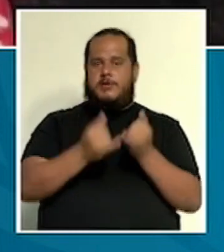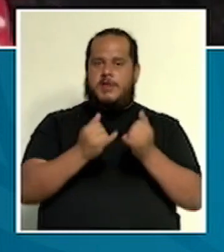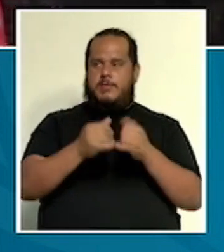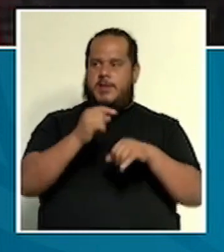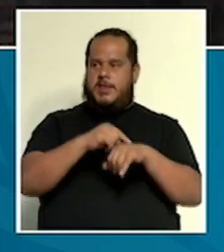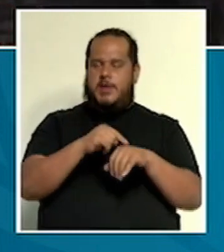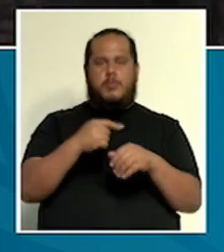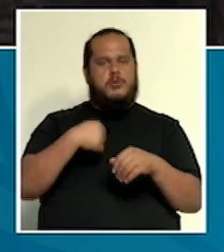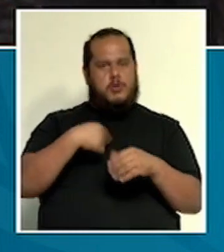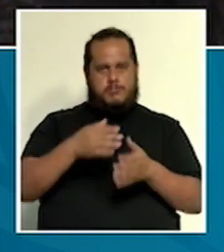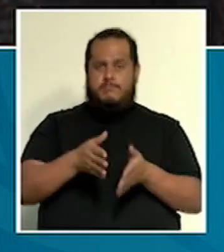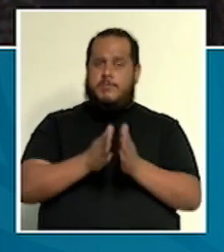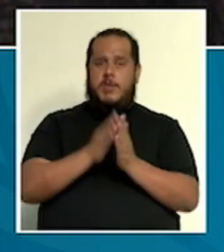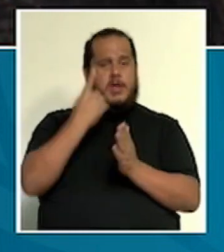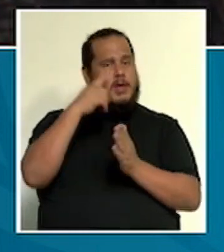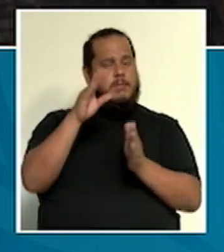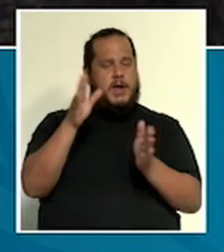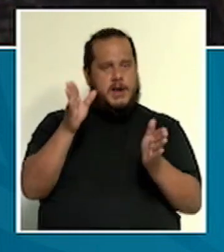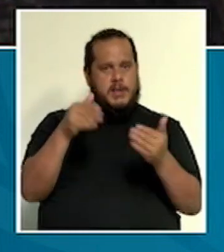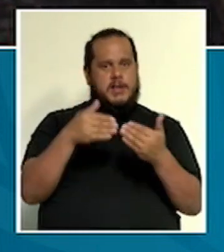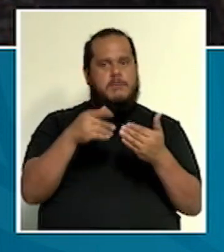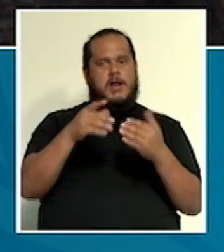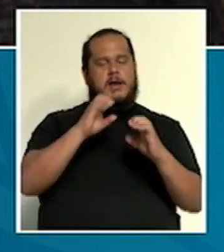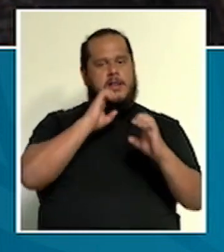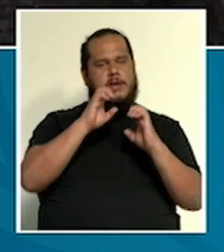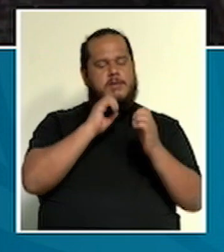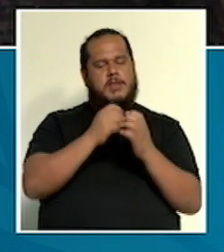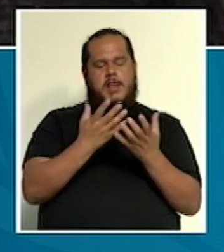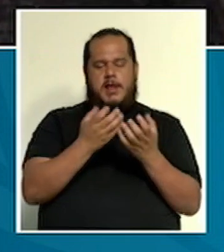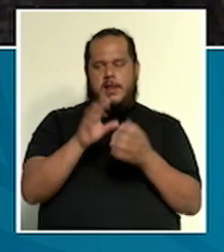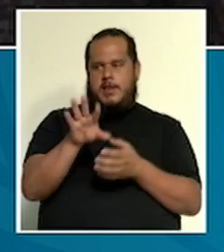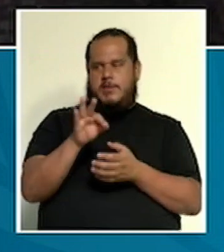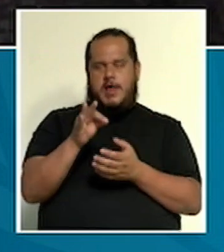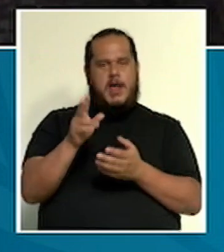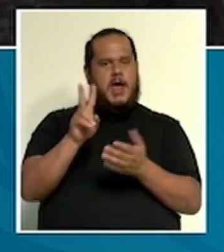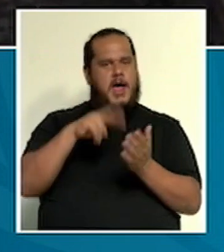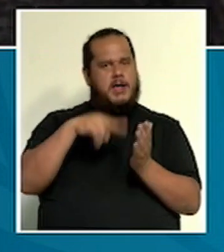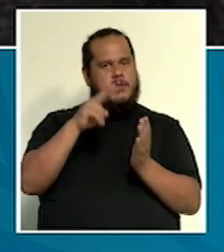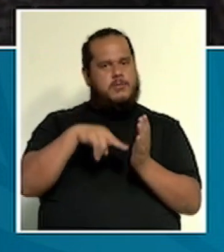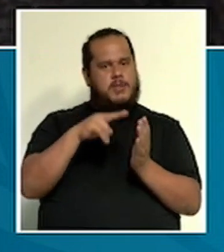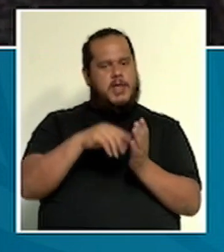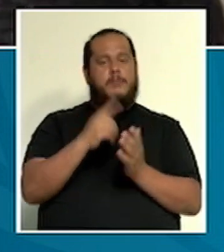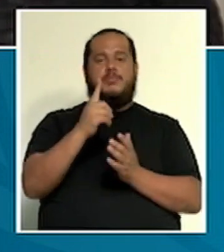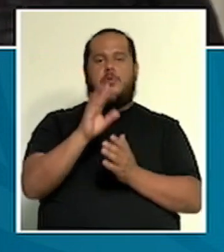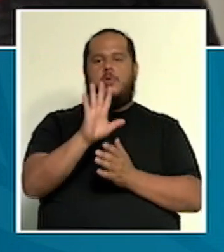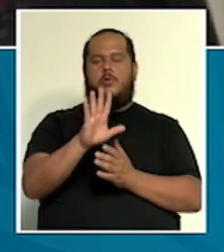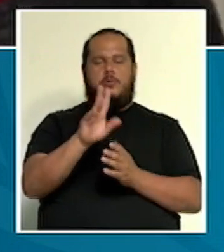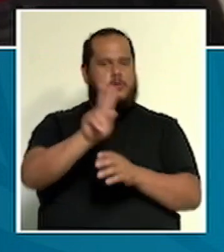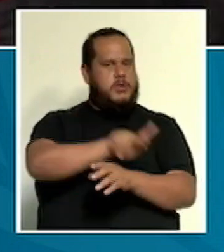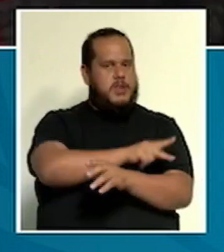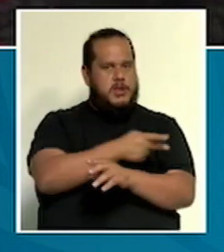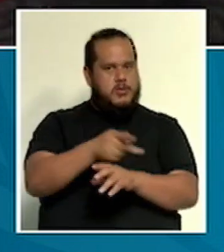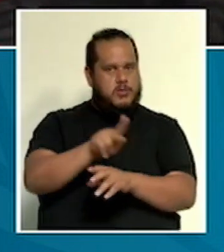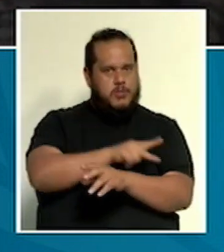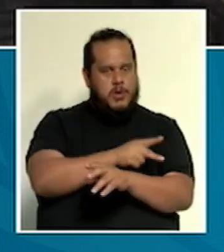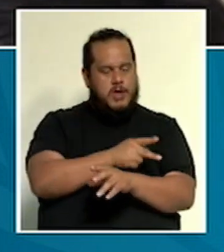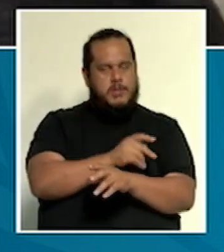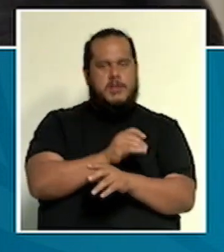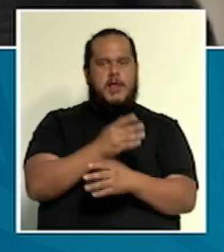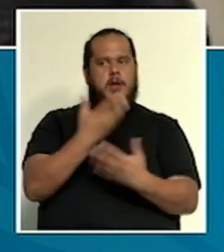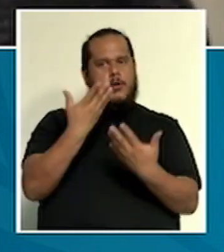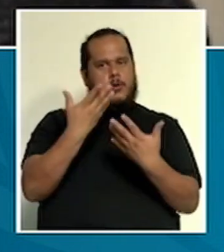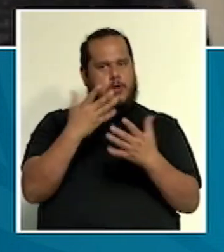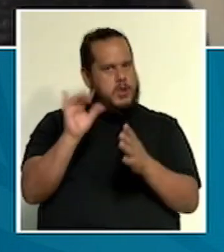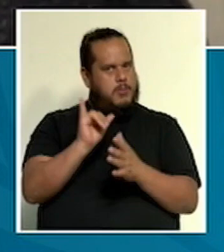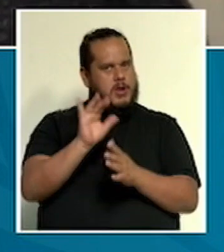Le iba a pedir, para cerrar esta entrevista, la quería invitar a que nos lea uno de sus poemas como despedida. ¿Se